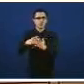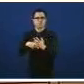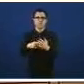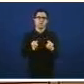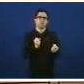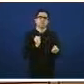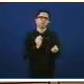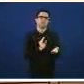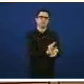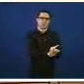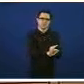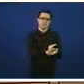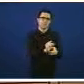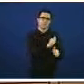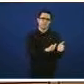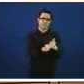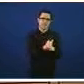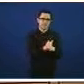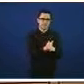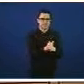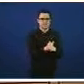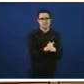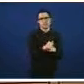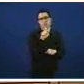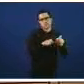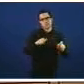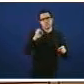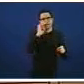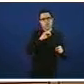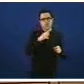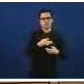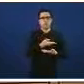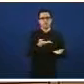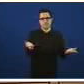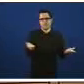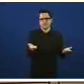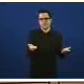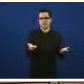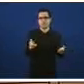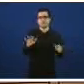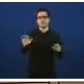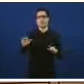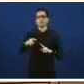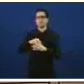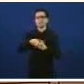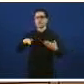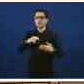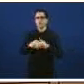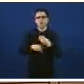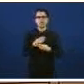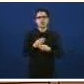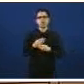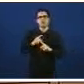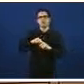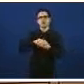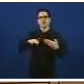os galegos pusieron o seu dinheiro A segunda cuestión, señoría, da postura da Xunta de Galicia actual Supoño que a postura da Xunta